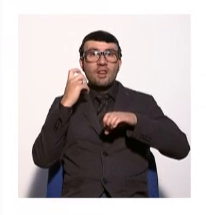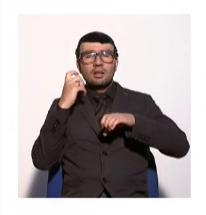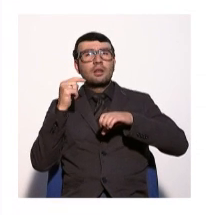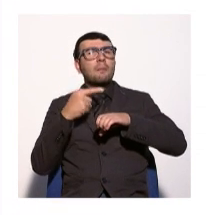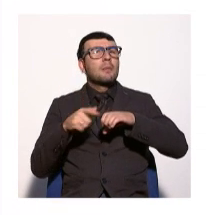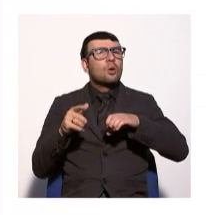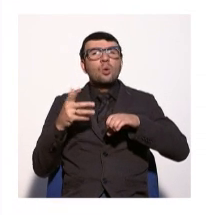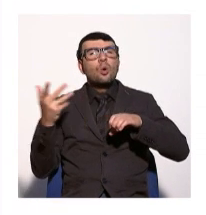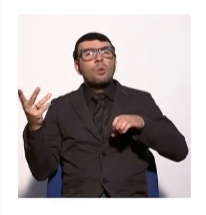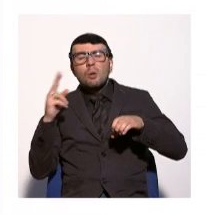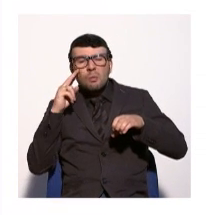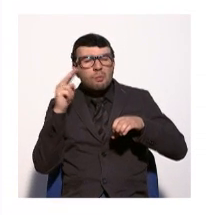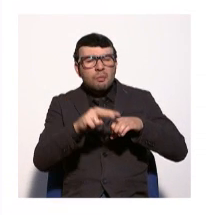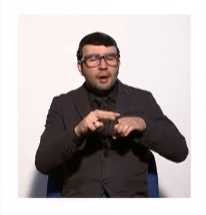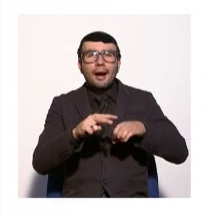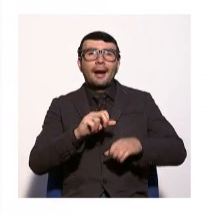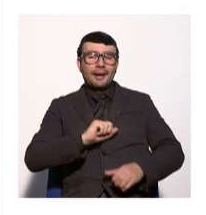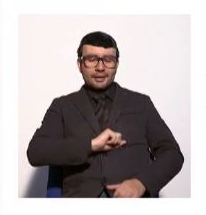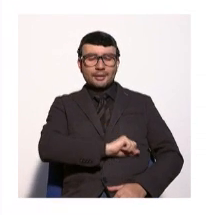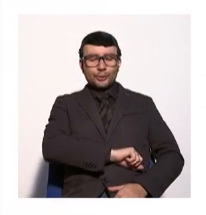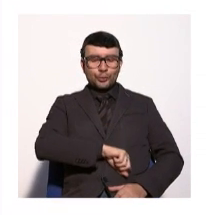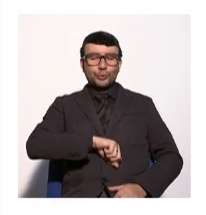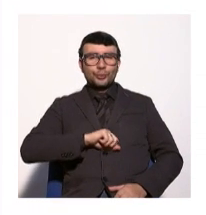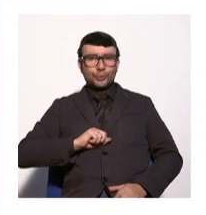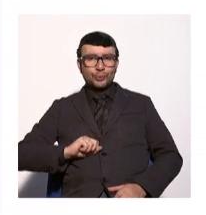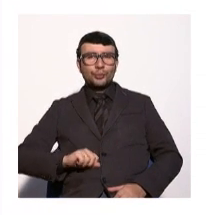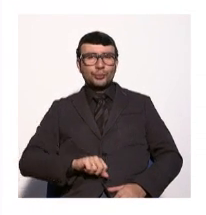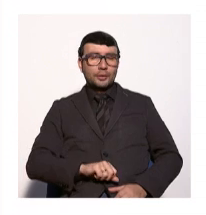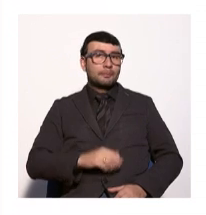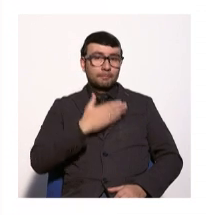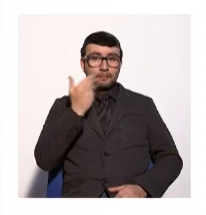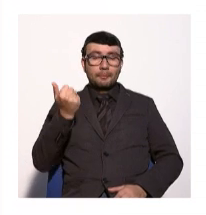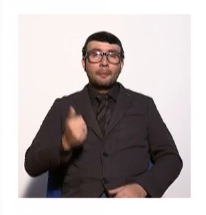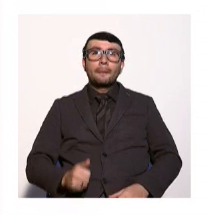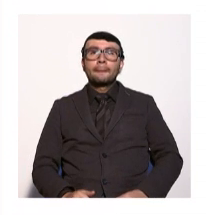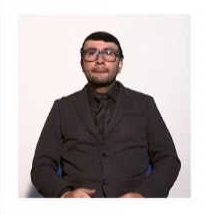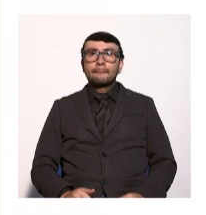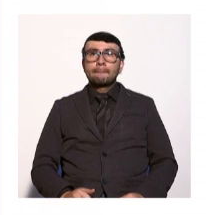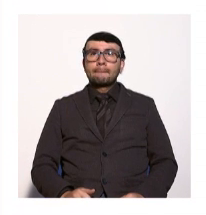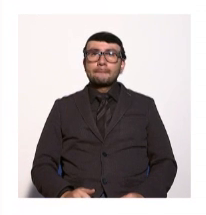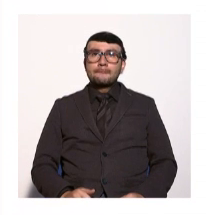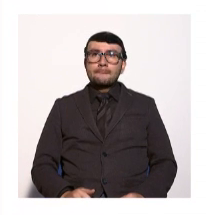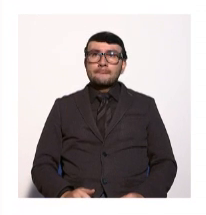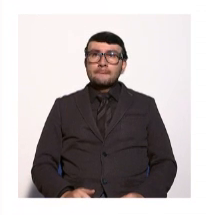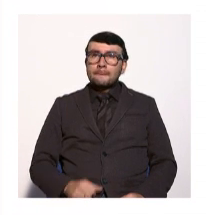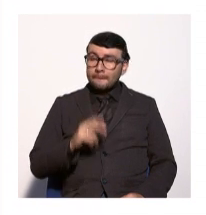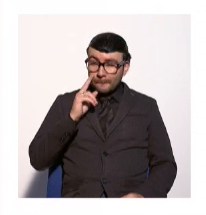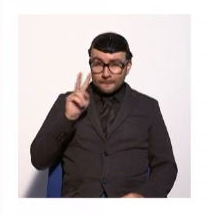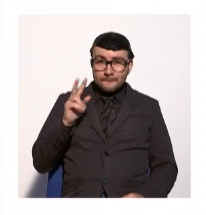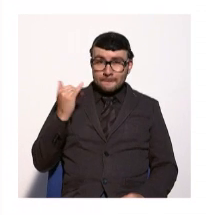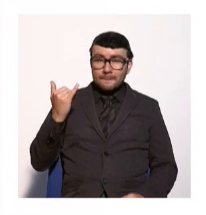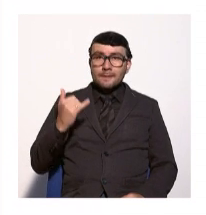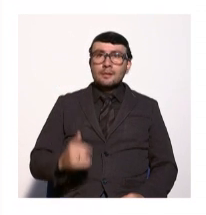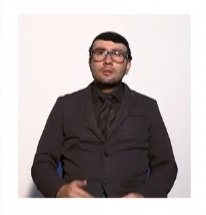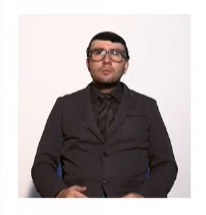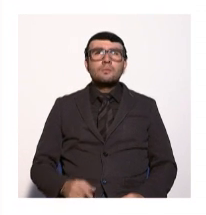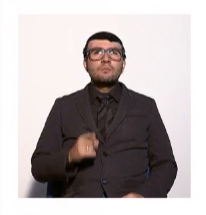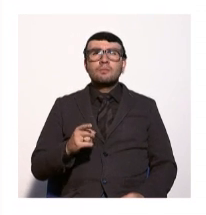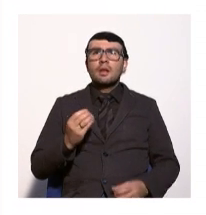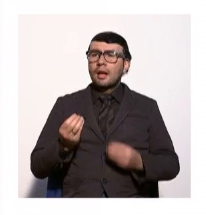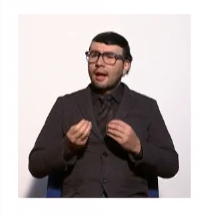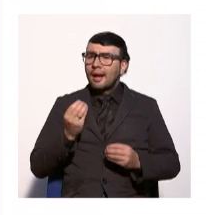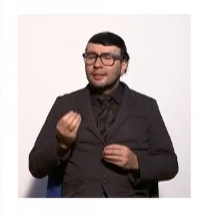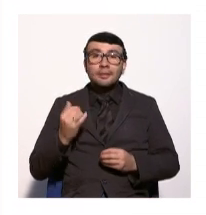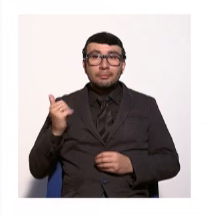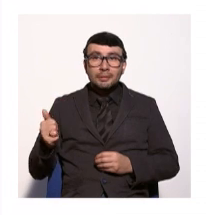detectados mejor con una ecografía transrectal bueno entonces vamos a ver esta imagen acá en pantalla entonces uno mete el dedo como